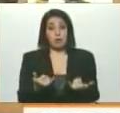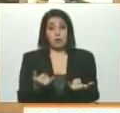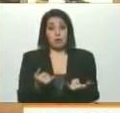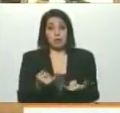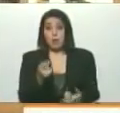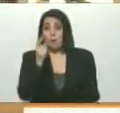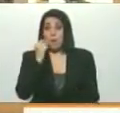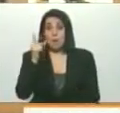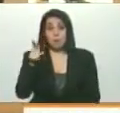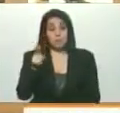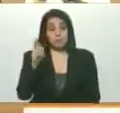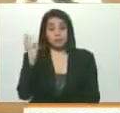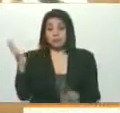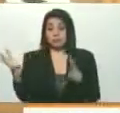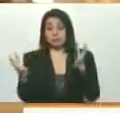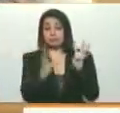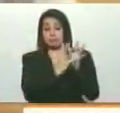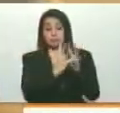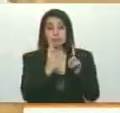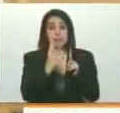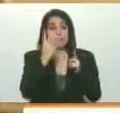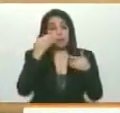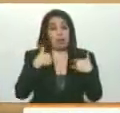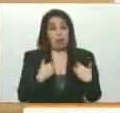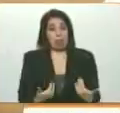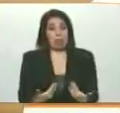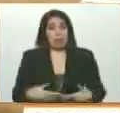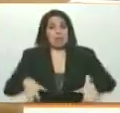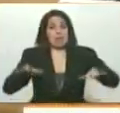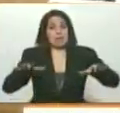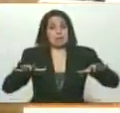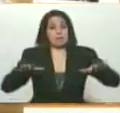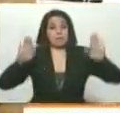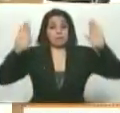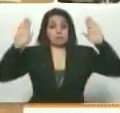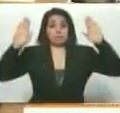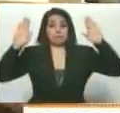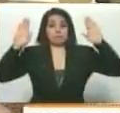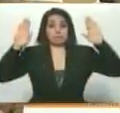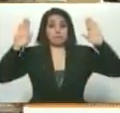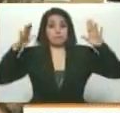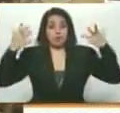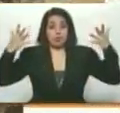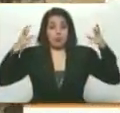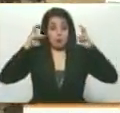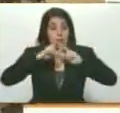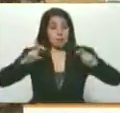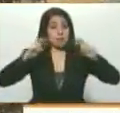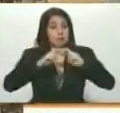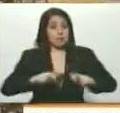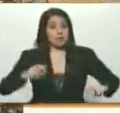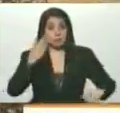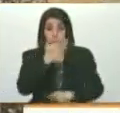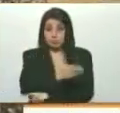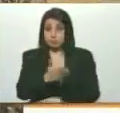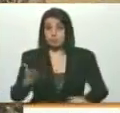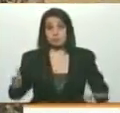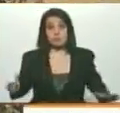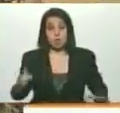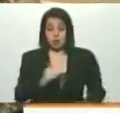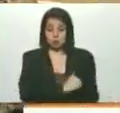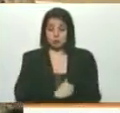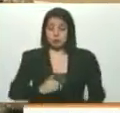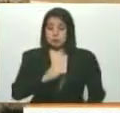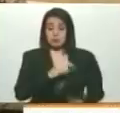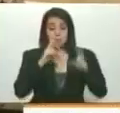escotet ríndete que está rodeado el indec está rodeado claro vale porque tiene que haber investigación penal tiene que